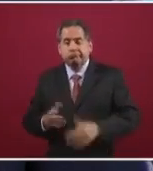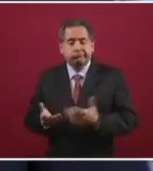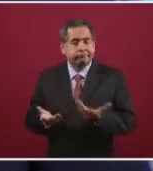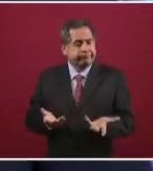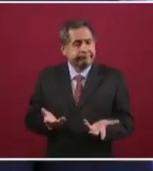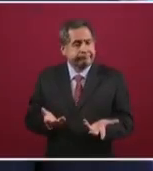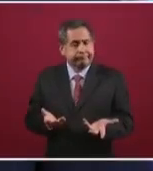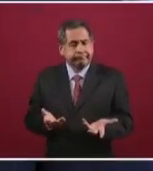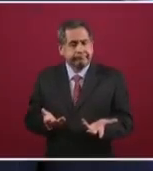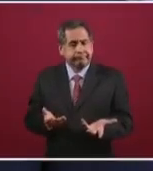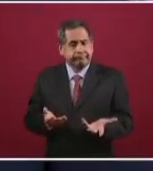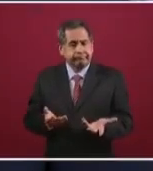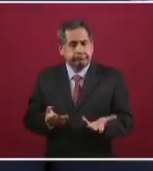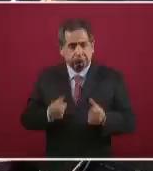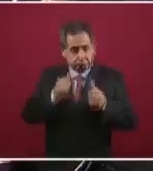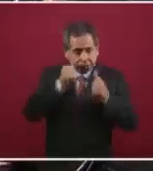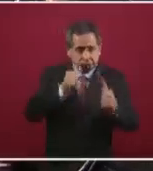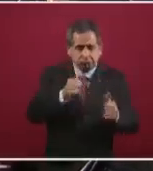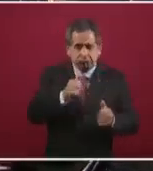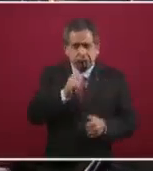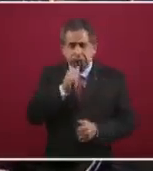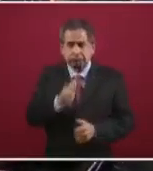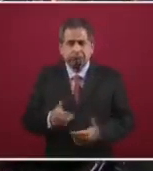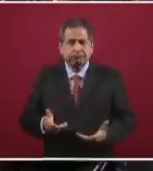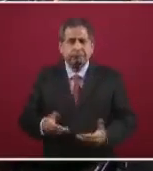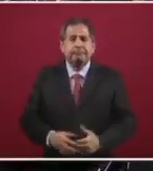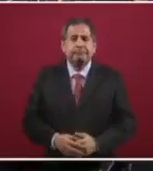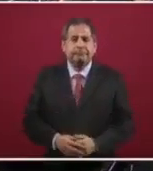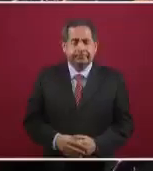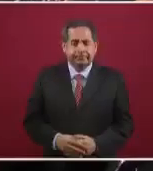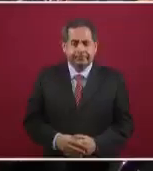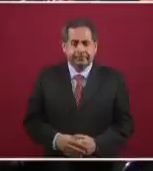que existía,